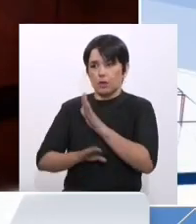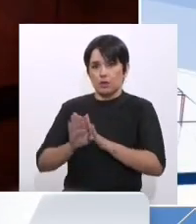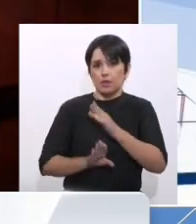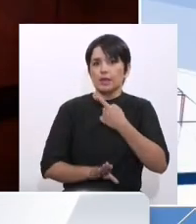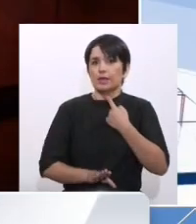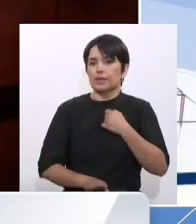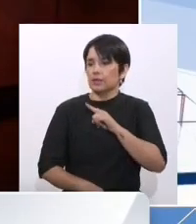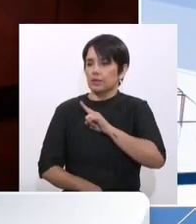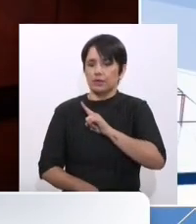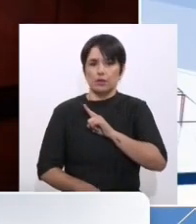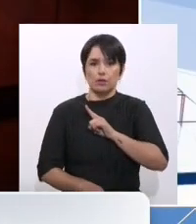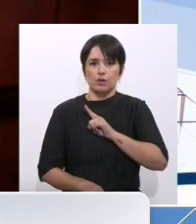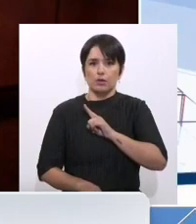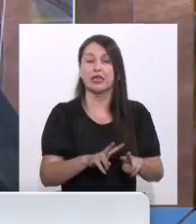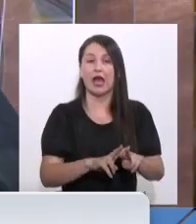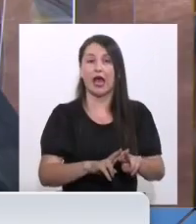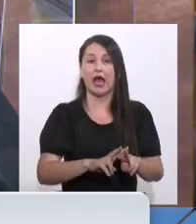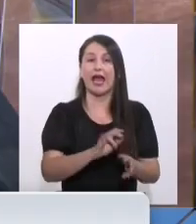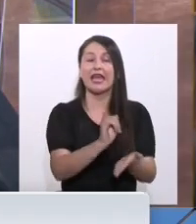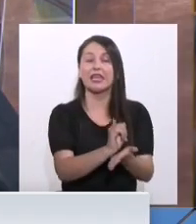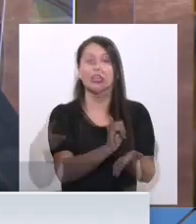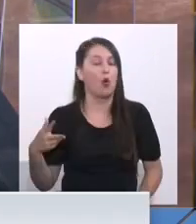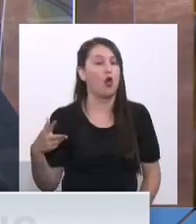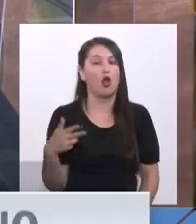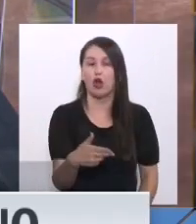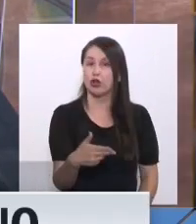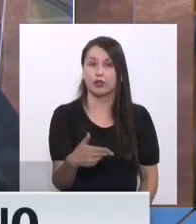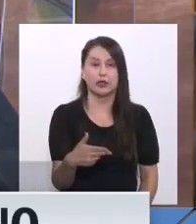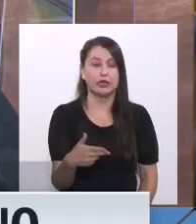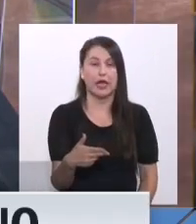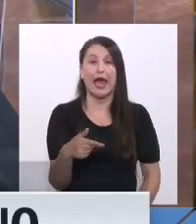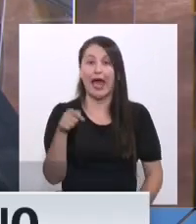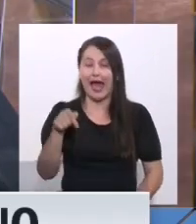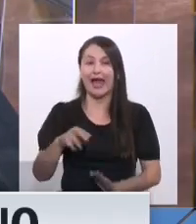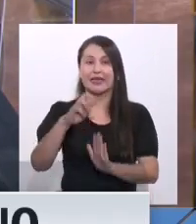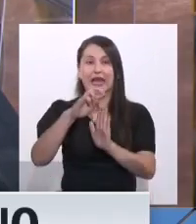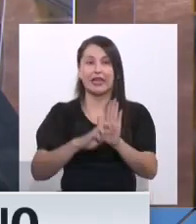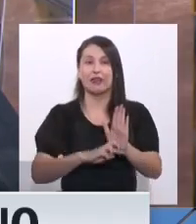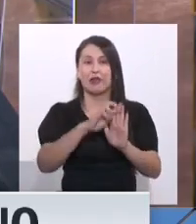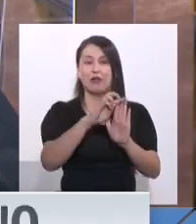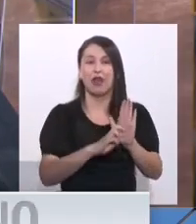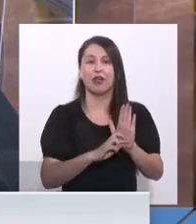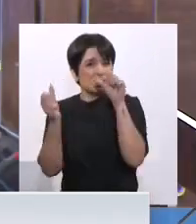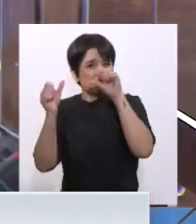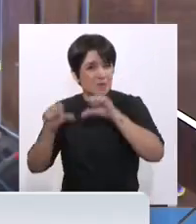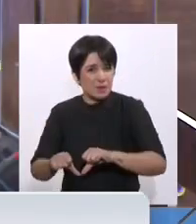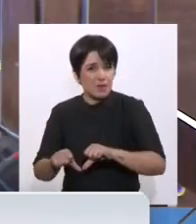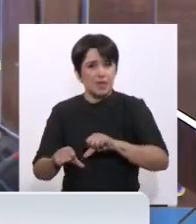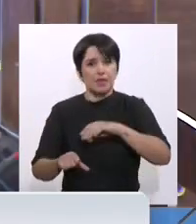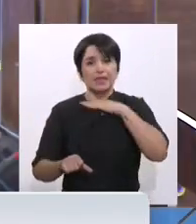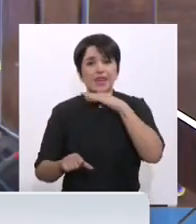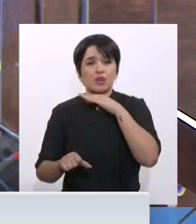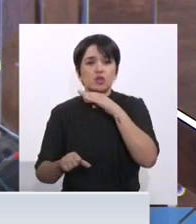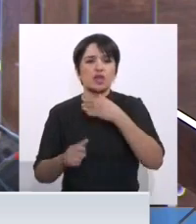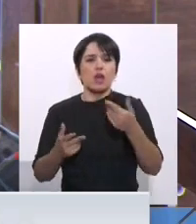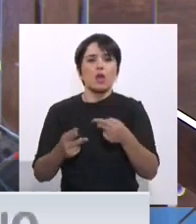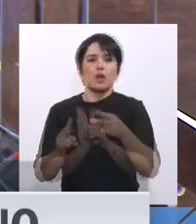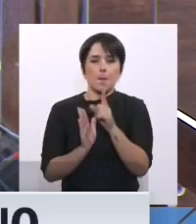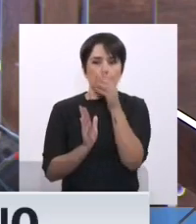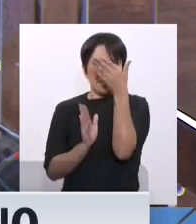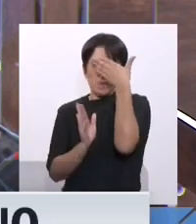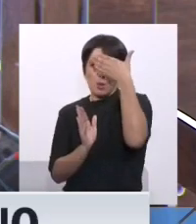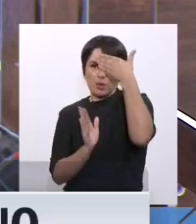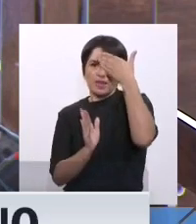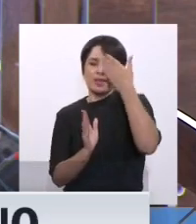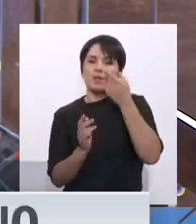intereses que no son los de las y los trabajadores. Y vemos un corte a estas iniciativas de resquicios constitucionales. En este populismo legislativo